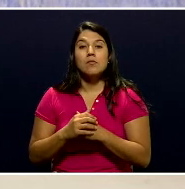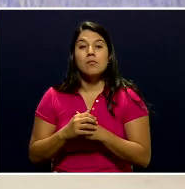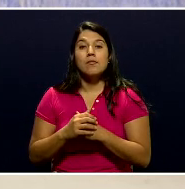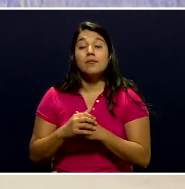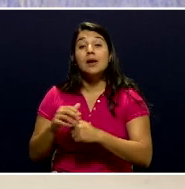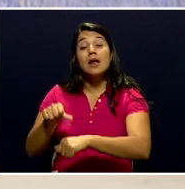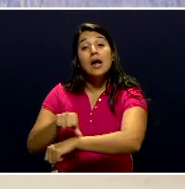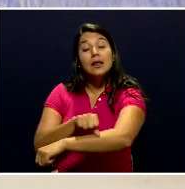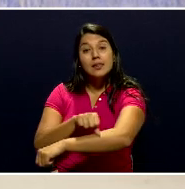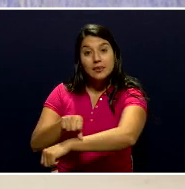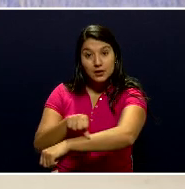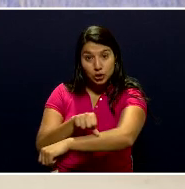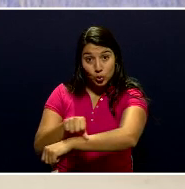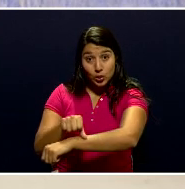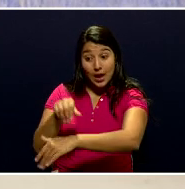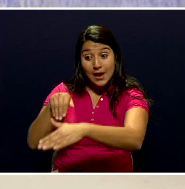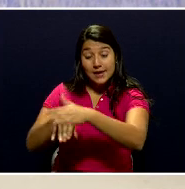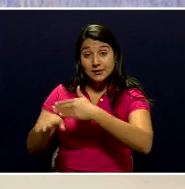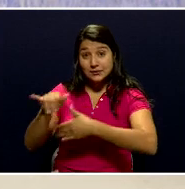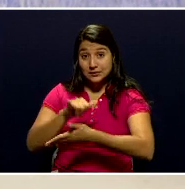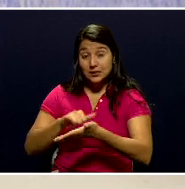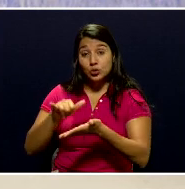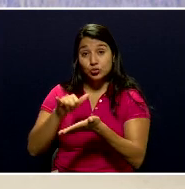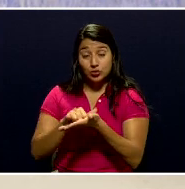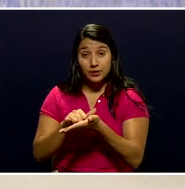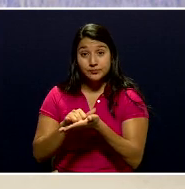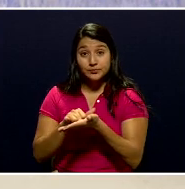La arquitectura de San José,